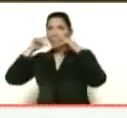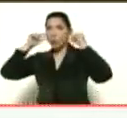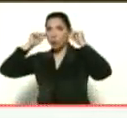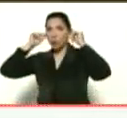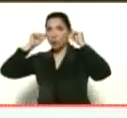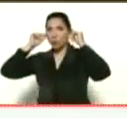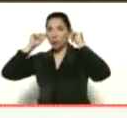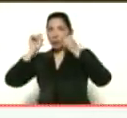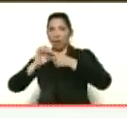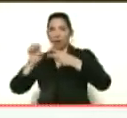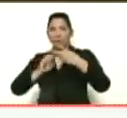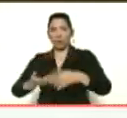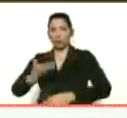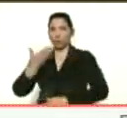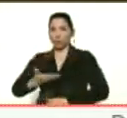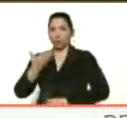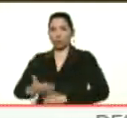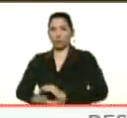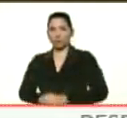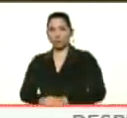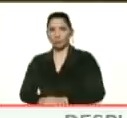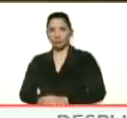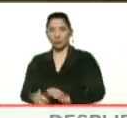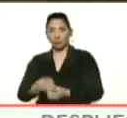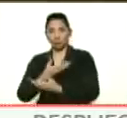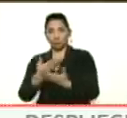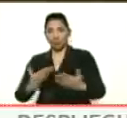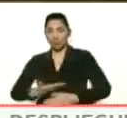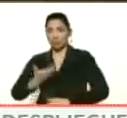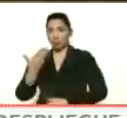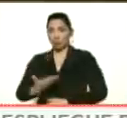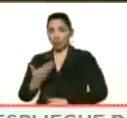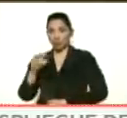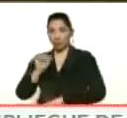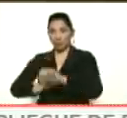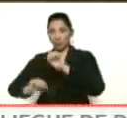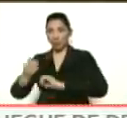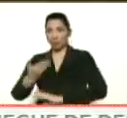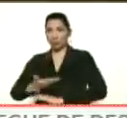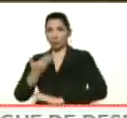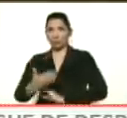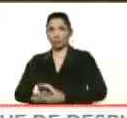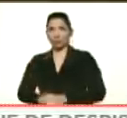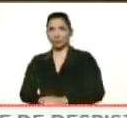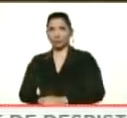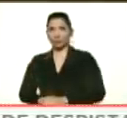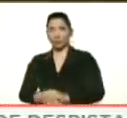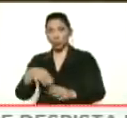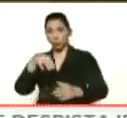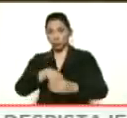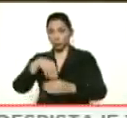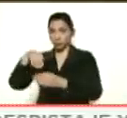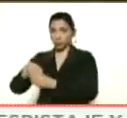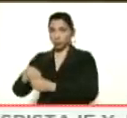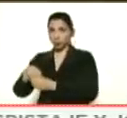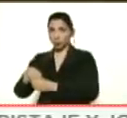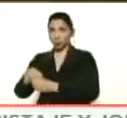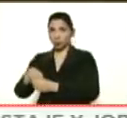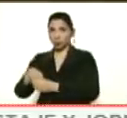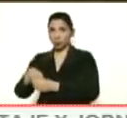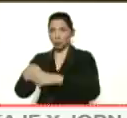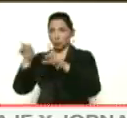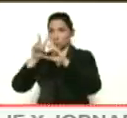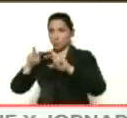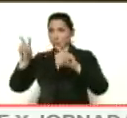un elemento fundamental. Estos son los elementos preventivos fundamentales. Cuarentena,